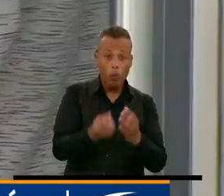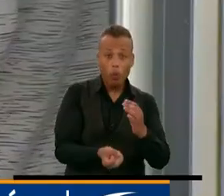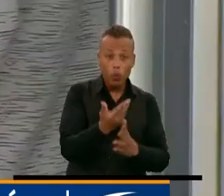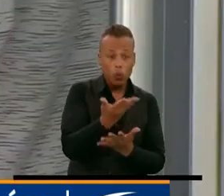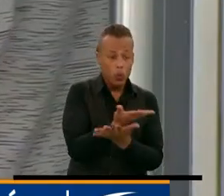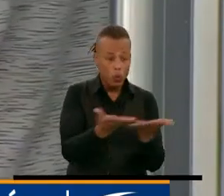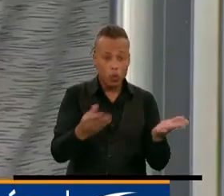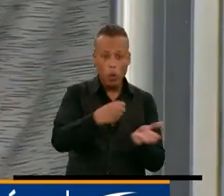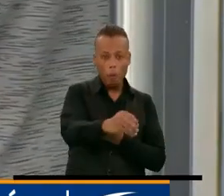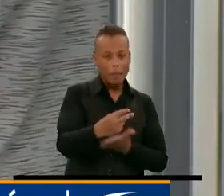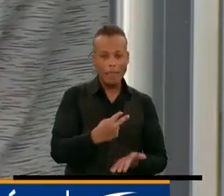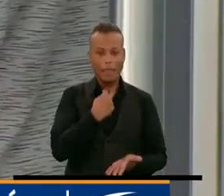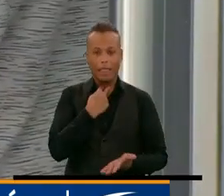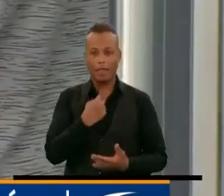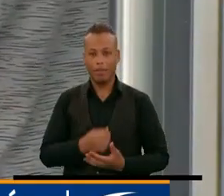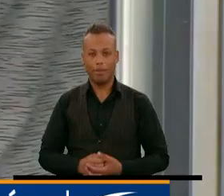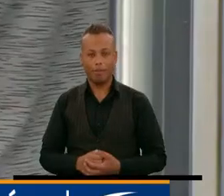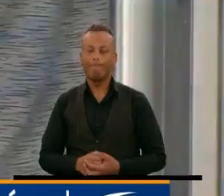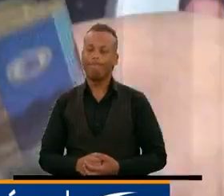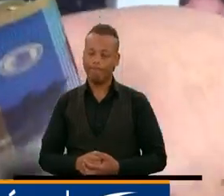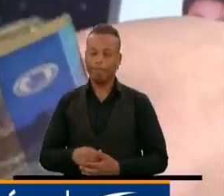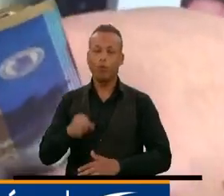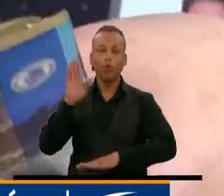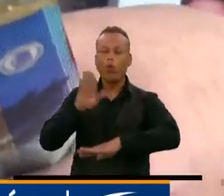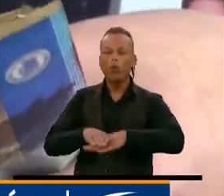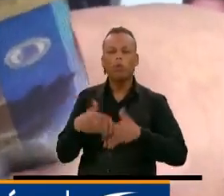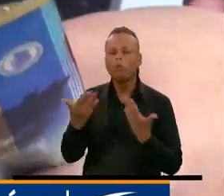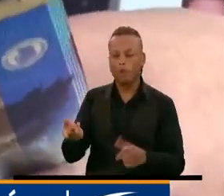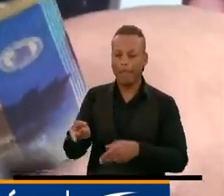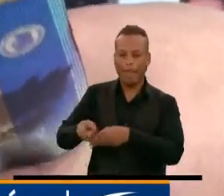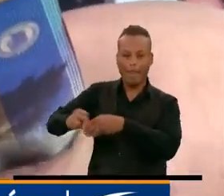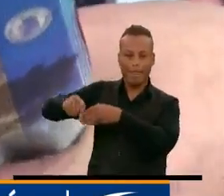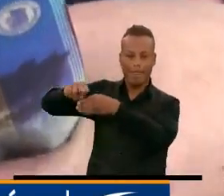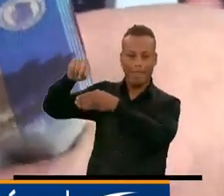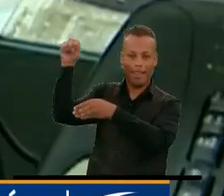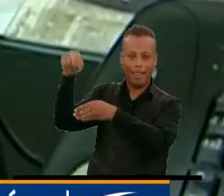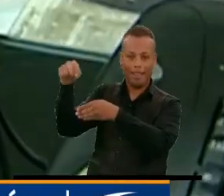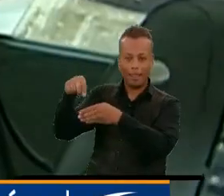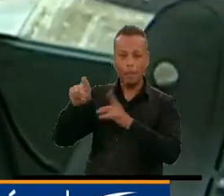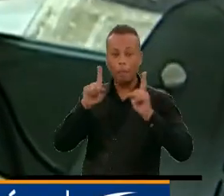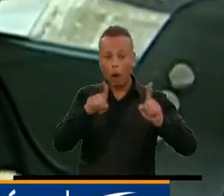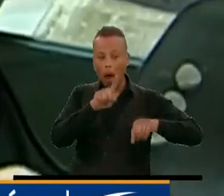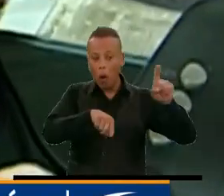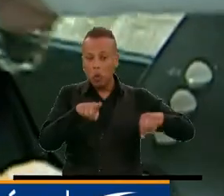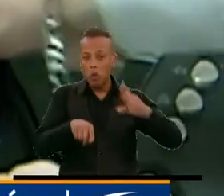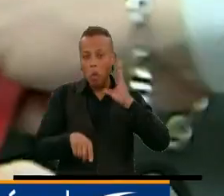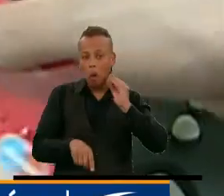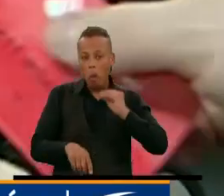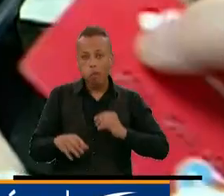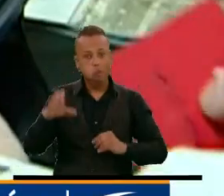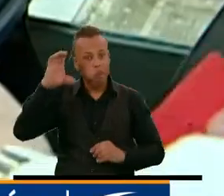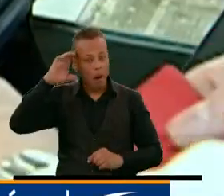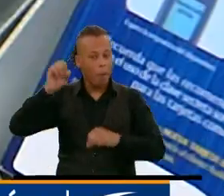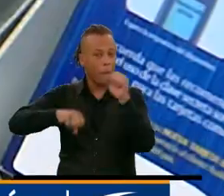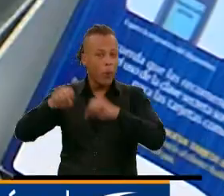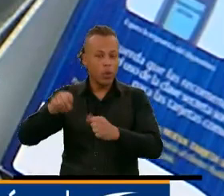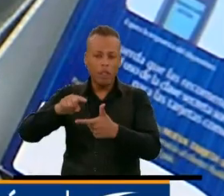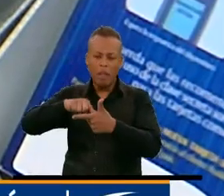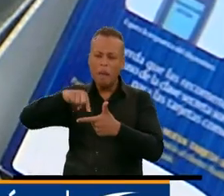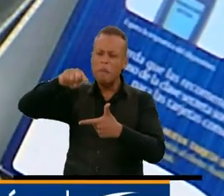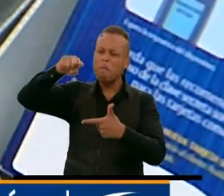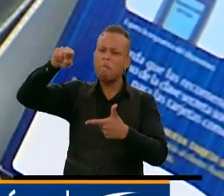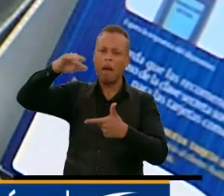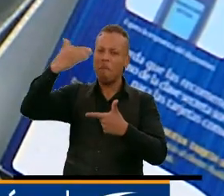producto. El culpable, los intereses. Aún así, algunos expertos esperan que la inflación está a punto de llegar a un pico. Que ya